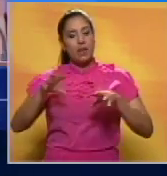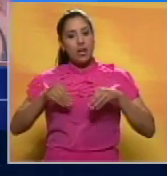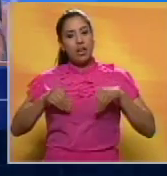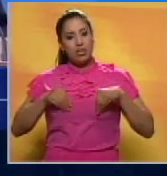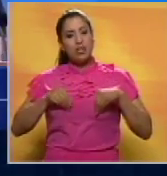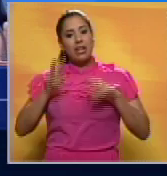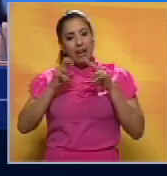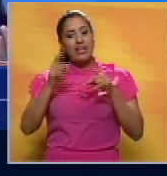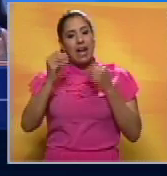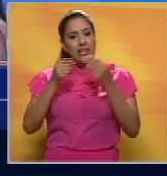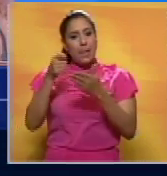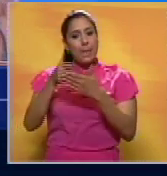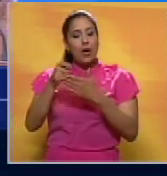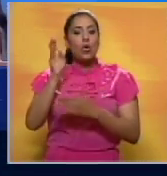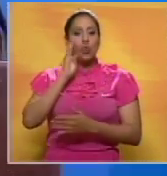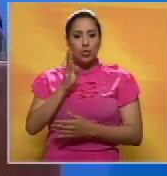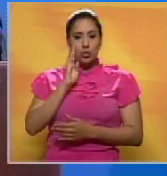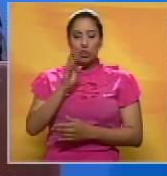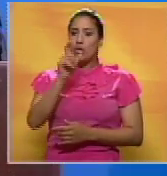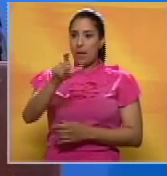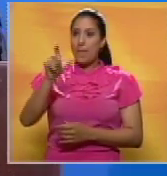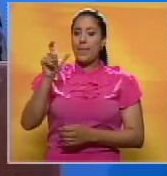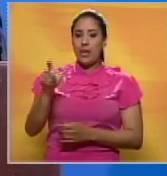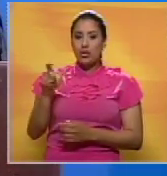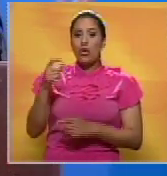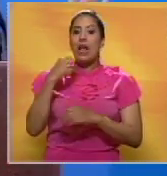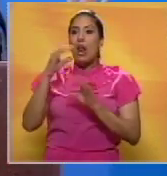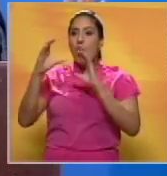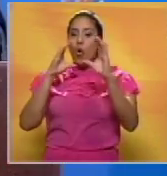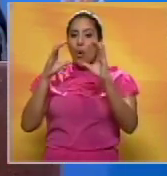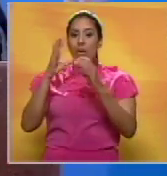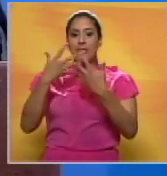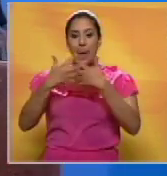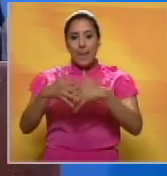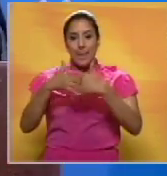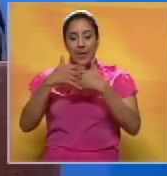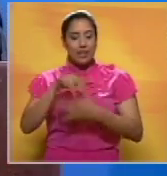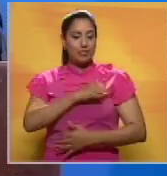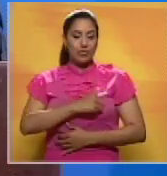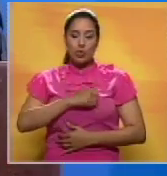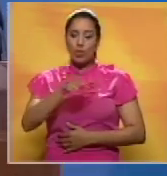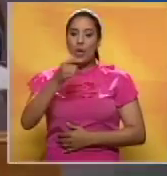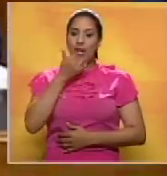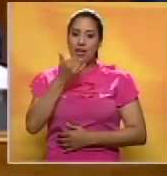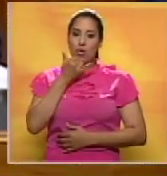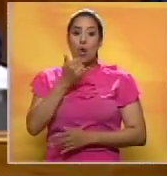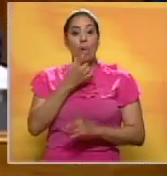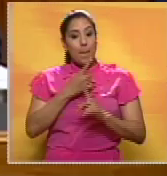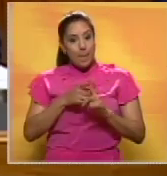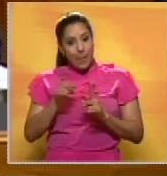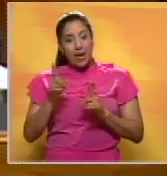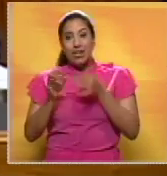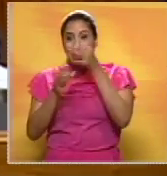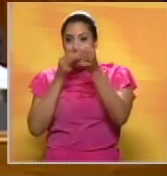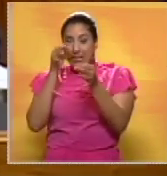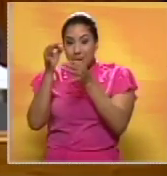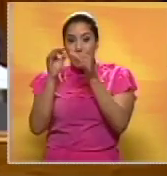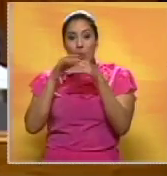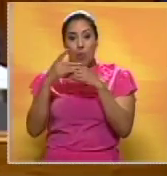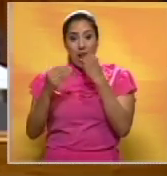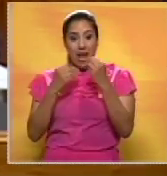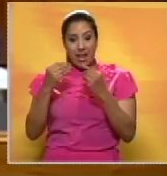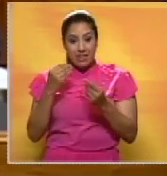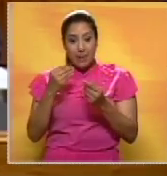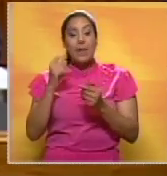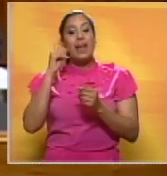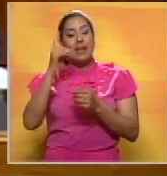reconoció que se realizaron pagos indebidos a funcionarios. En un comunicado, el empresario lamentó su error y, pese a dar explicaciones por lo